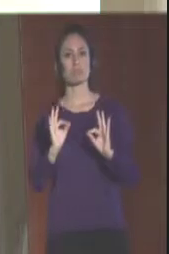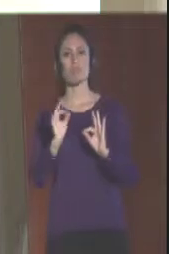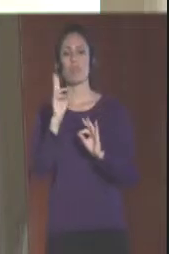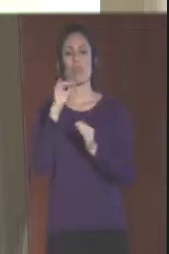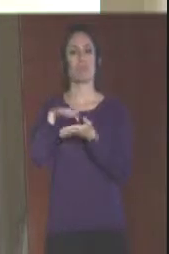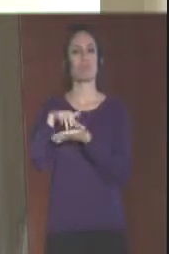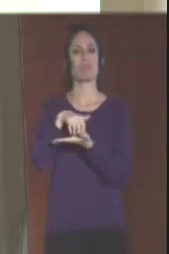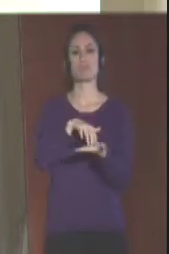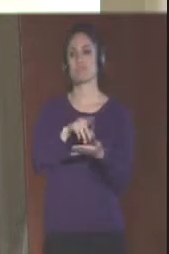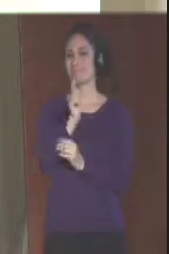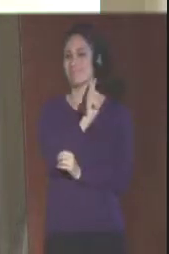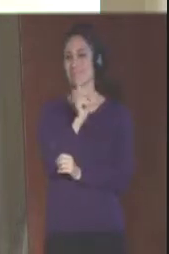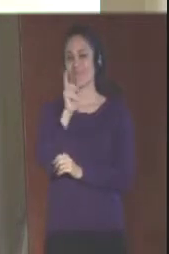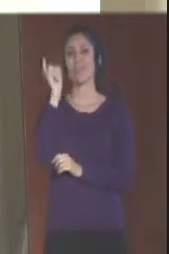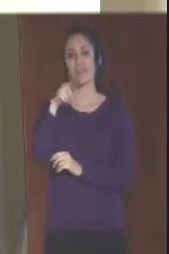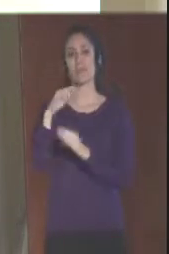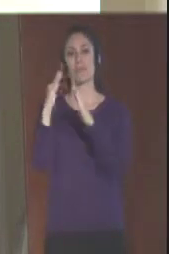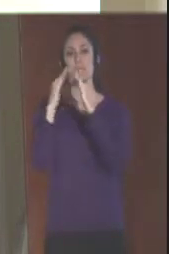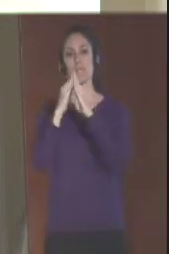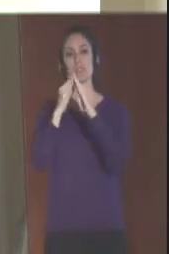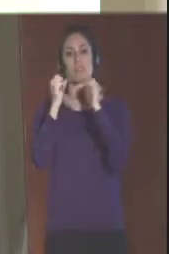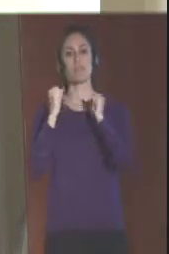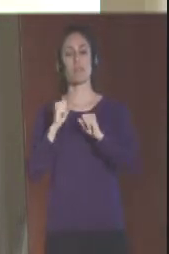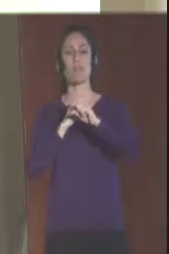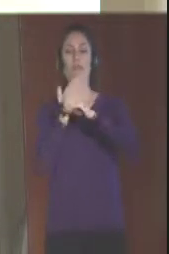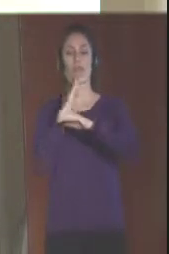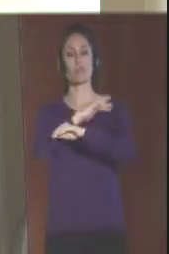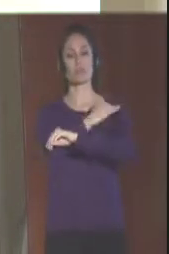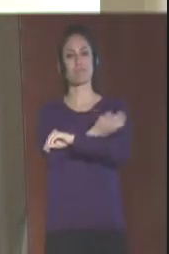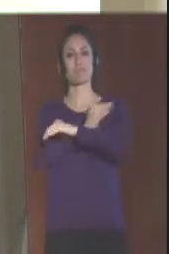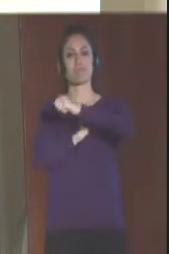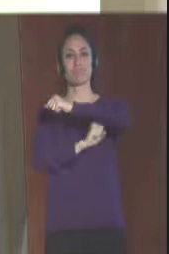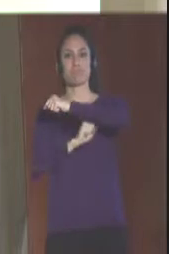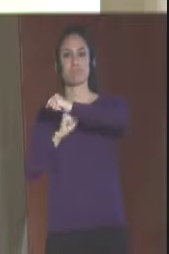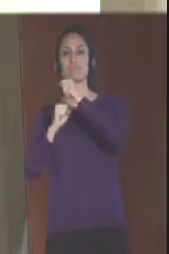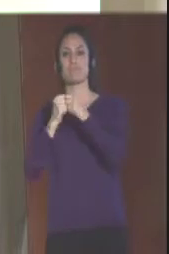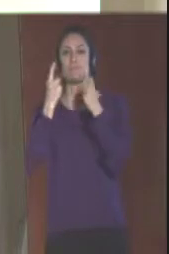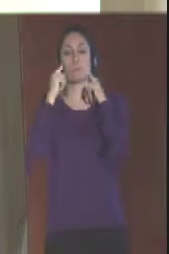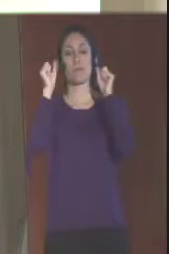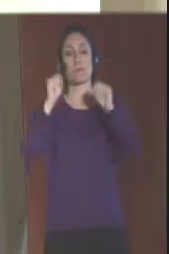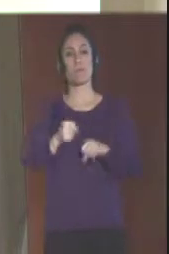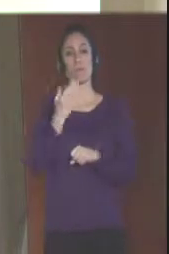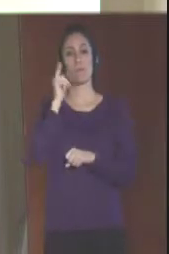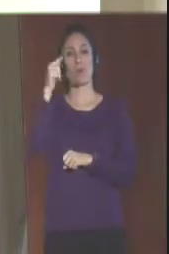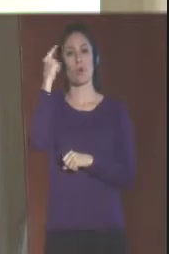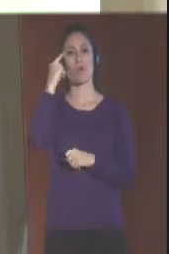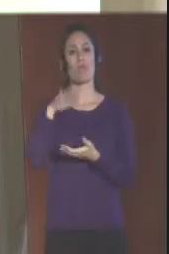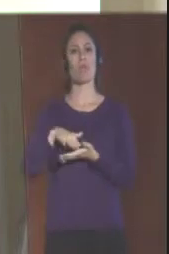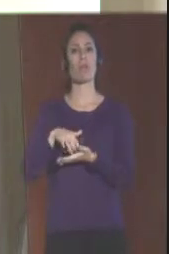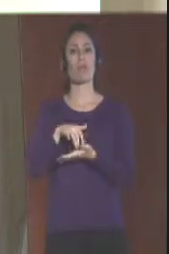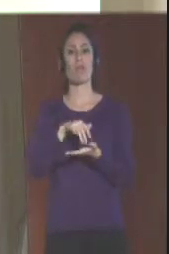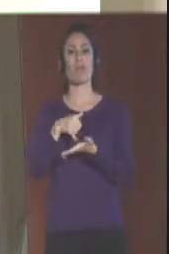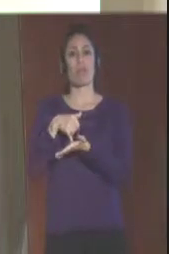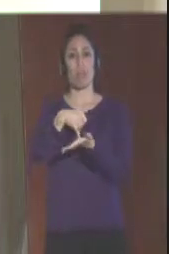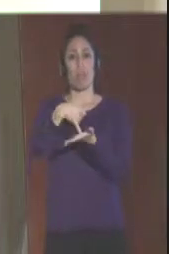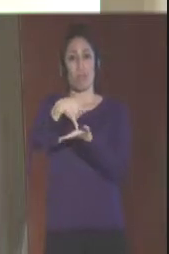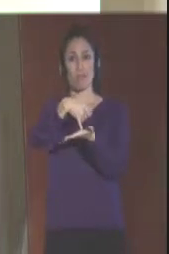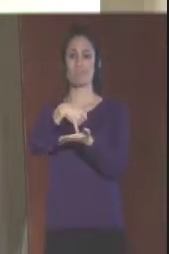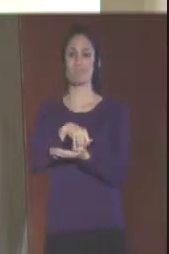menos vulnerables. Por eso el lugar destacado que tienen que tener los gobiernos locales, que somos gobiernos débiles en general